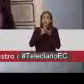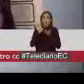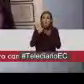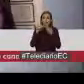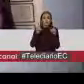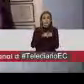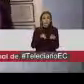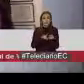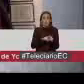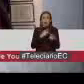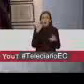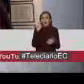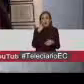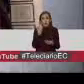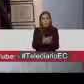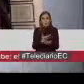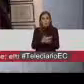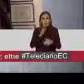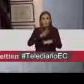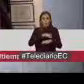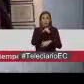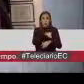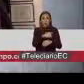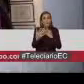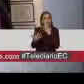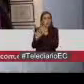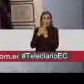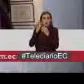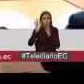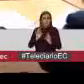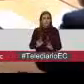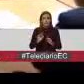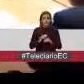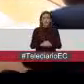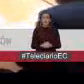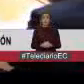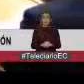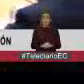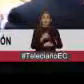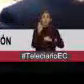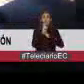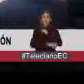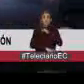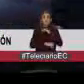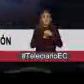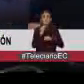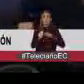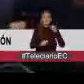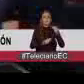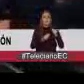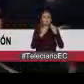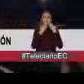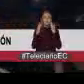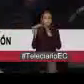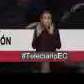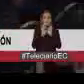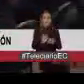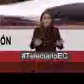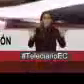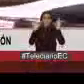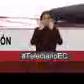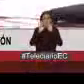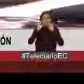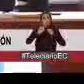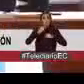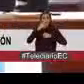reparto. Si es que se compruebe el reparto, las personas que lo hayan hecho se tienen que ir a la cárcel. Y para sancionarlo, el derecho penal es importante. De hecho,